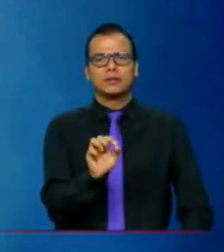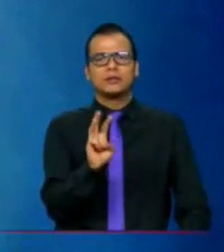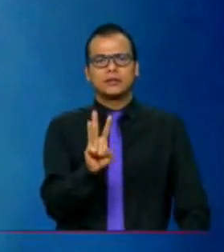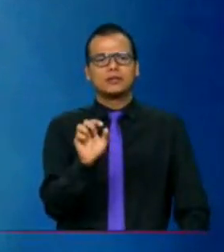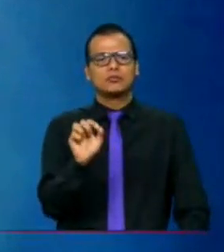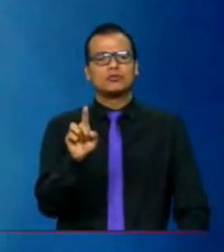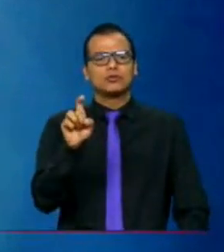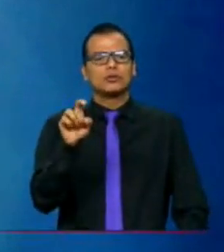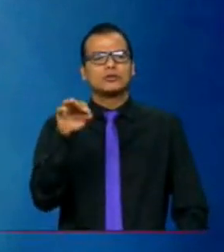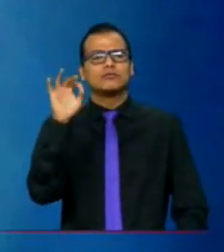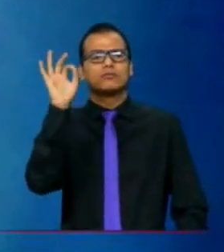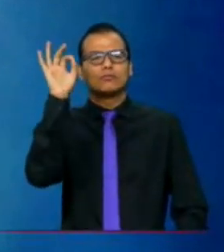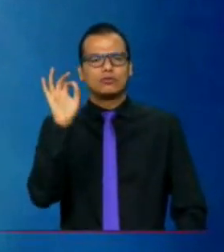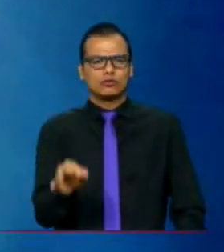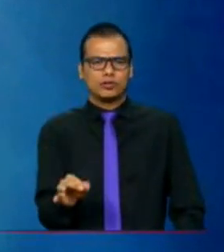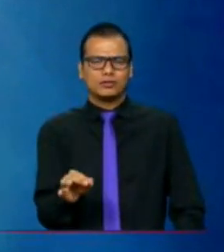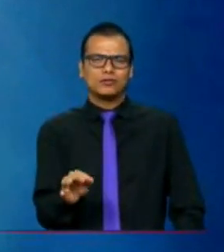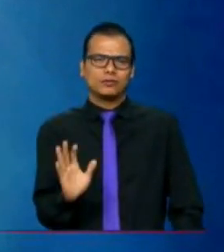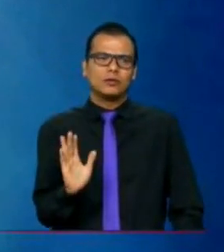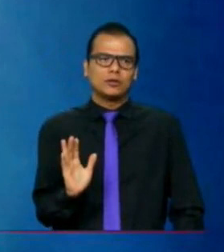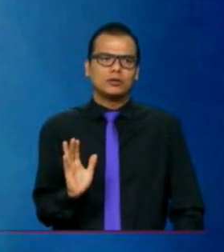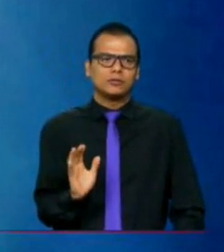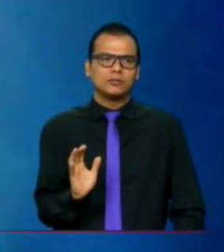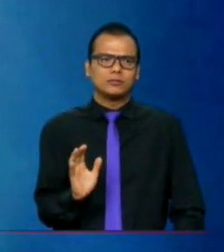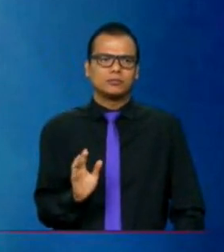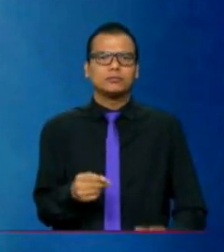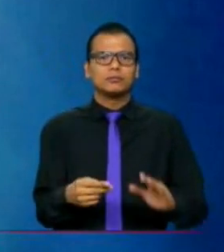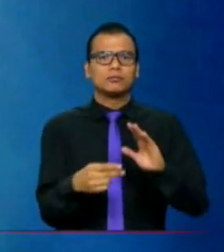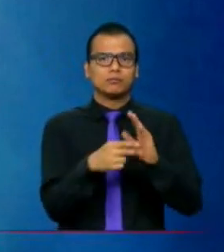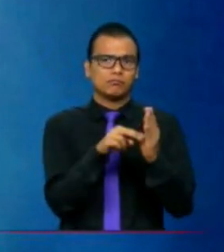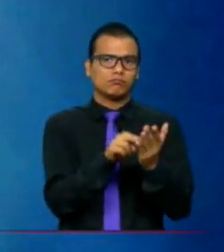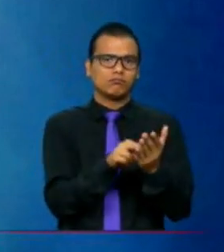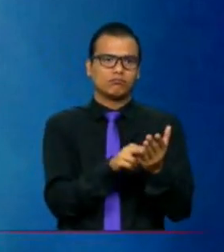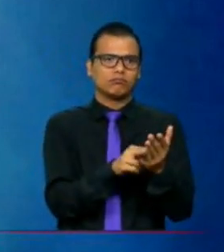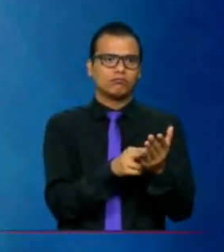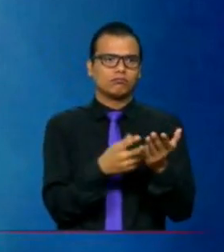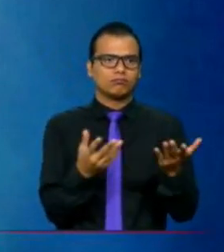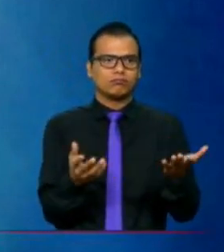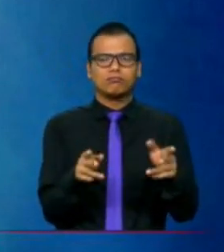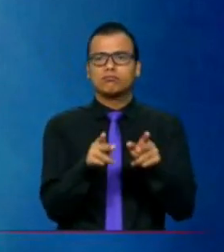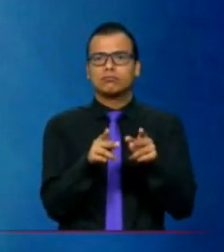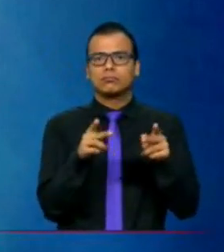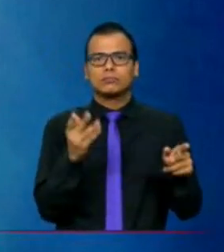la pobreza monetaria, que es el valor que